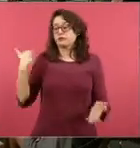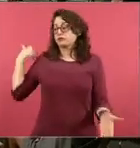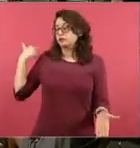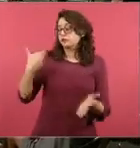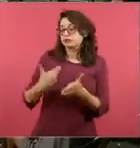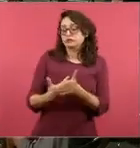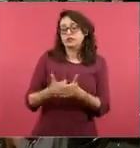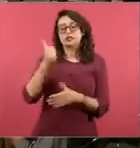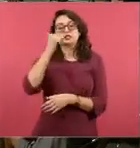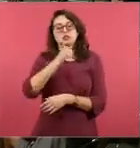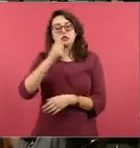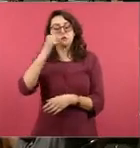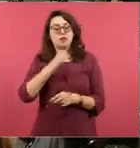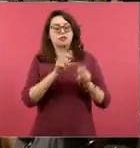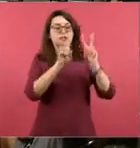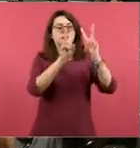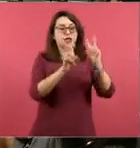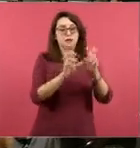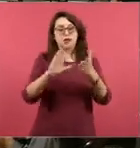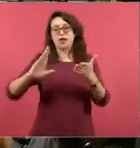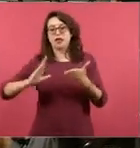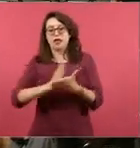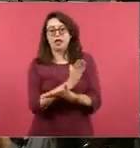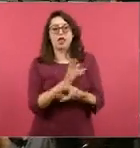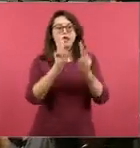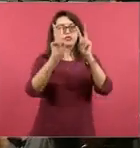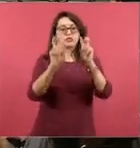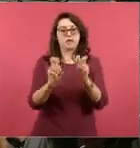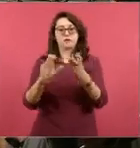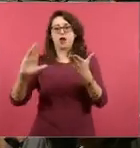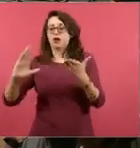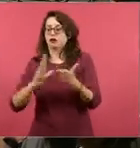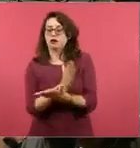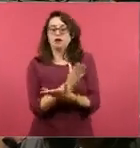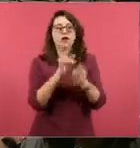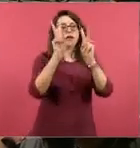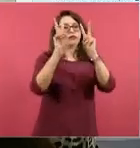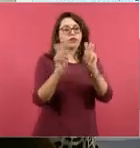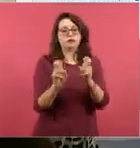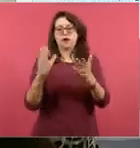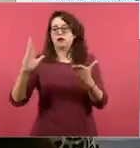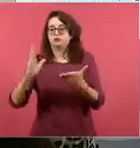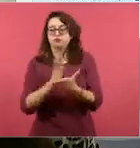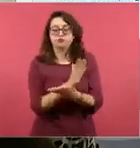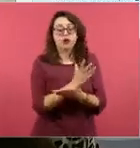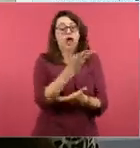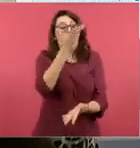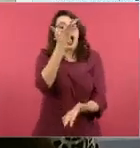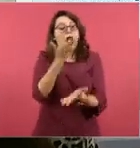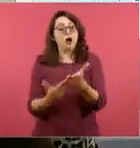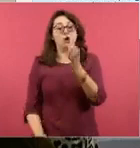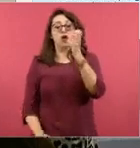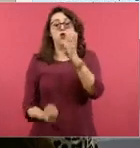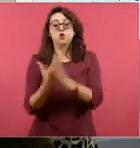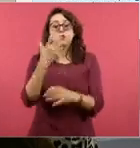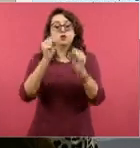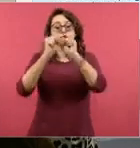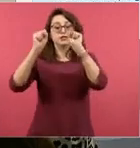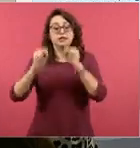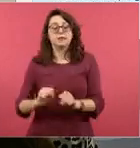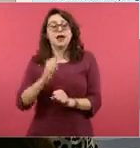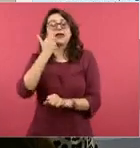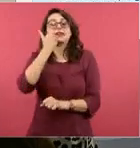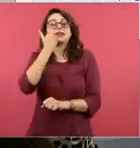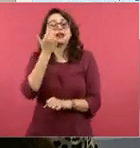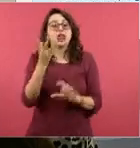nueva propuesta de la nueva escuela mexicana busca relacionar esas disciplinas científicas. De aquí entonces